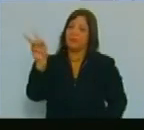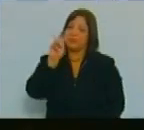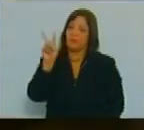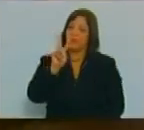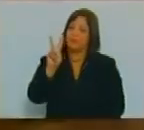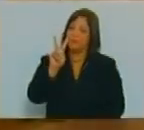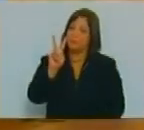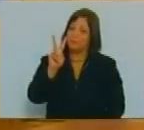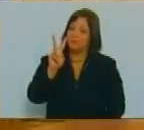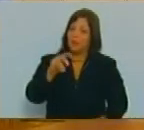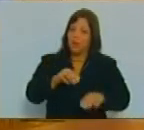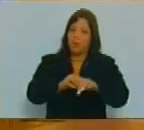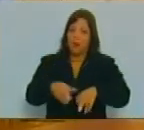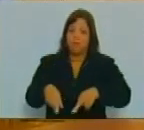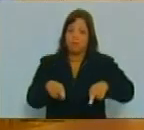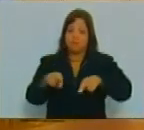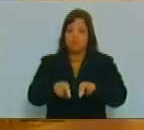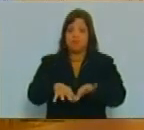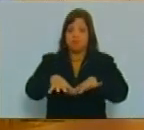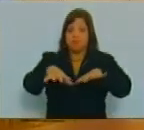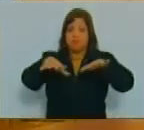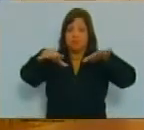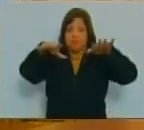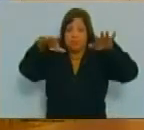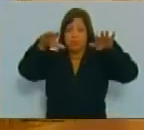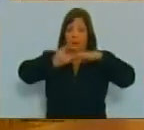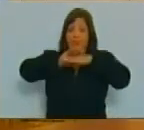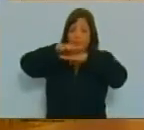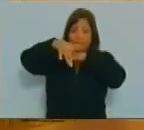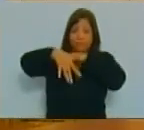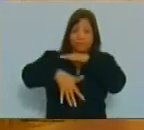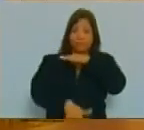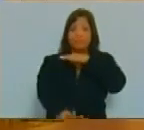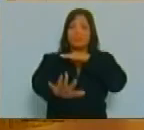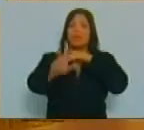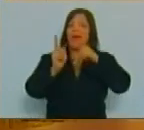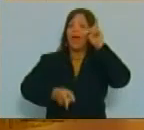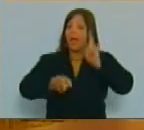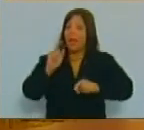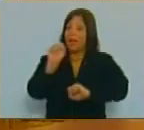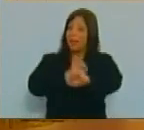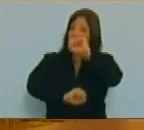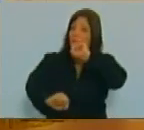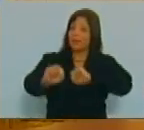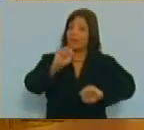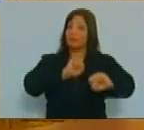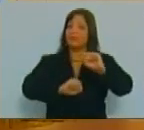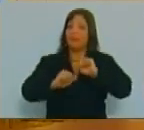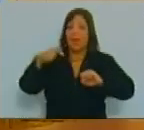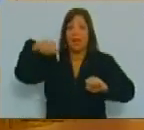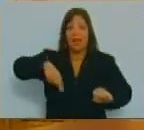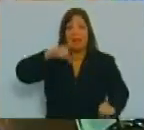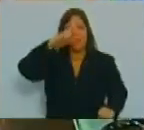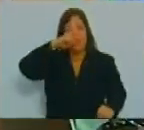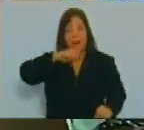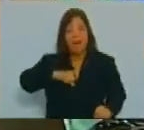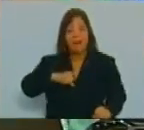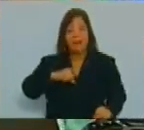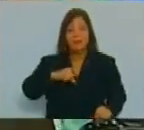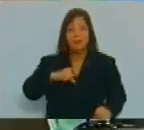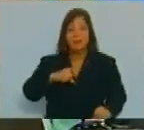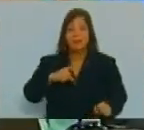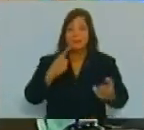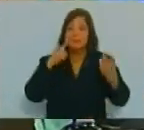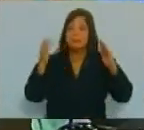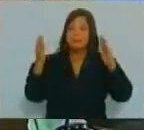más la crecida de los ríos y los afluentes en venezuela' la crecida este año se